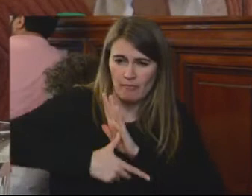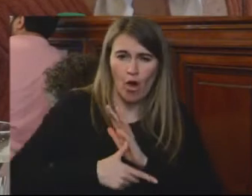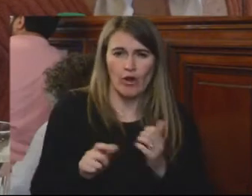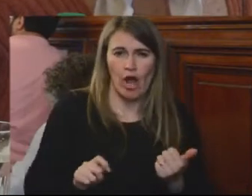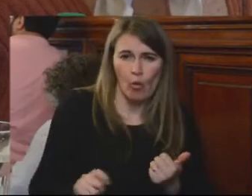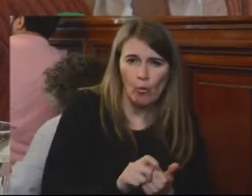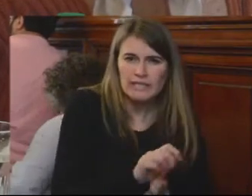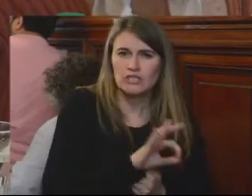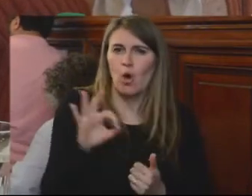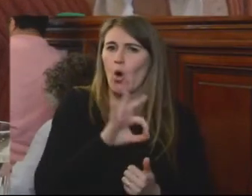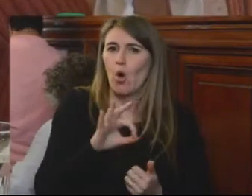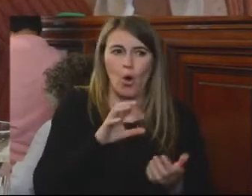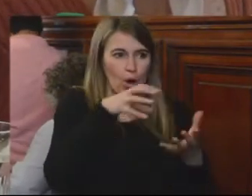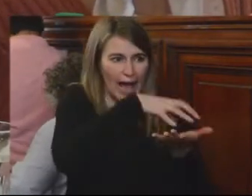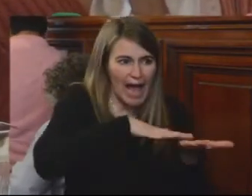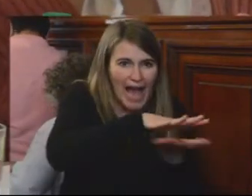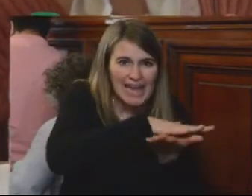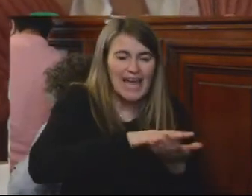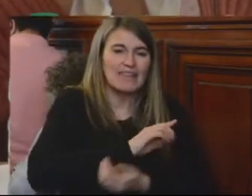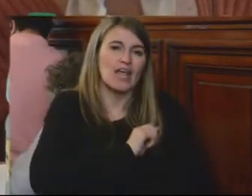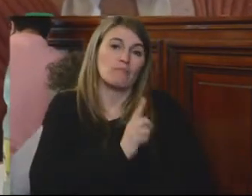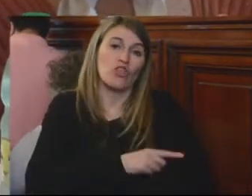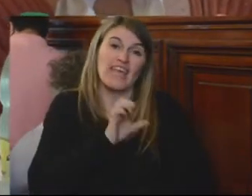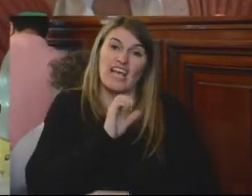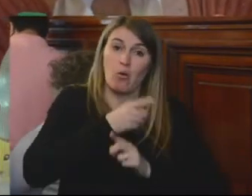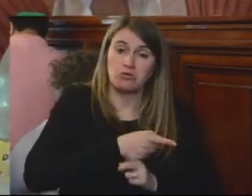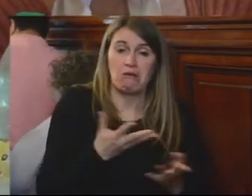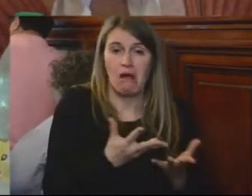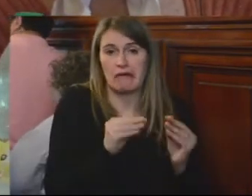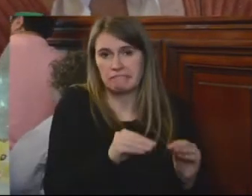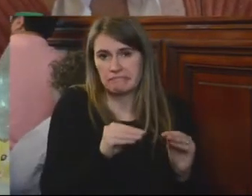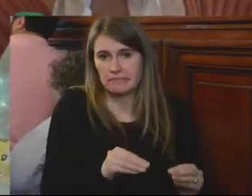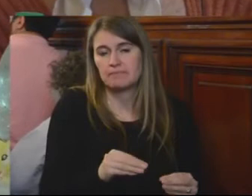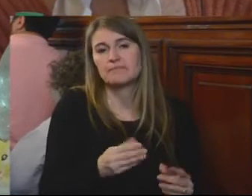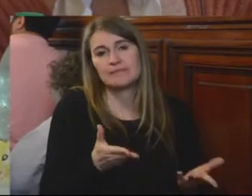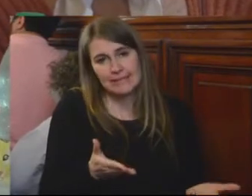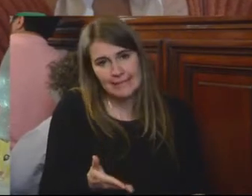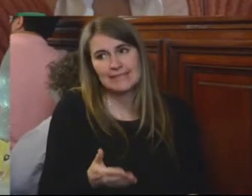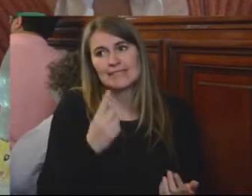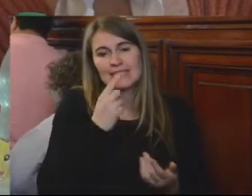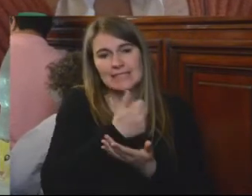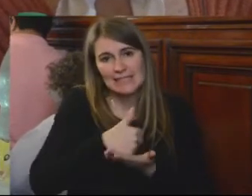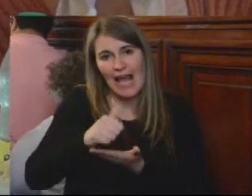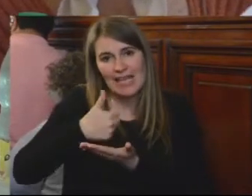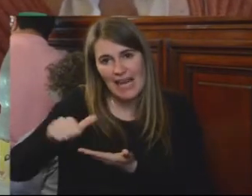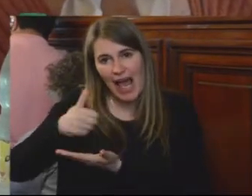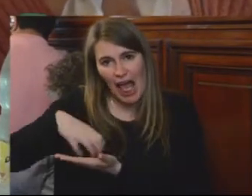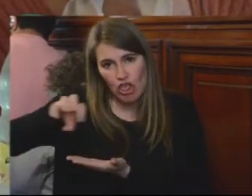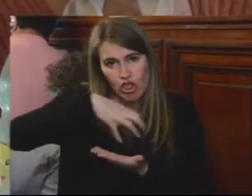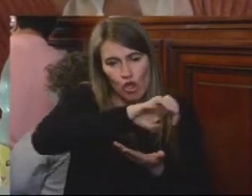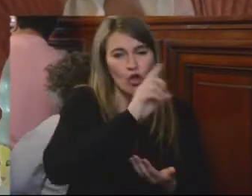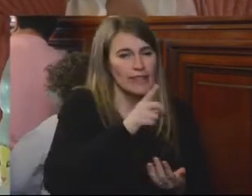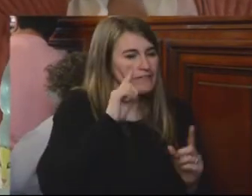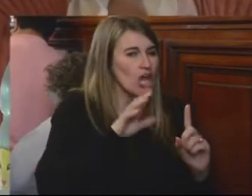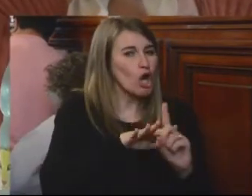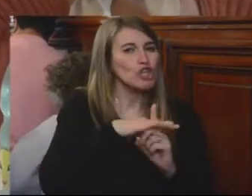de áreas clave del poder ejecutivo no constituyen hechos aislados ni pueden comprenderse sin analizar el contexto